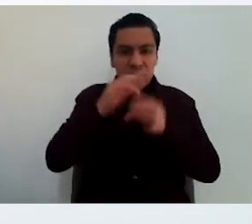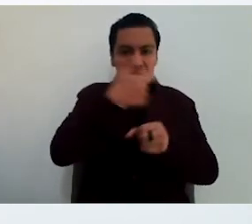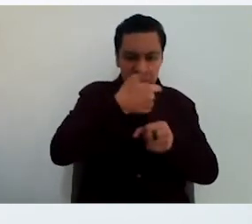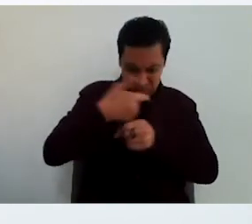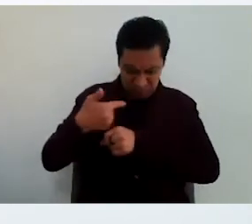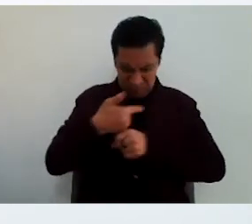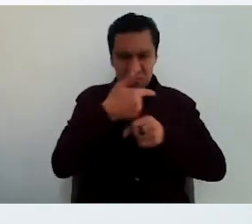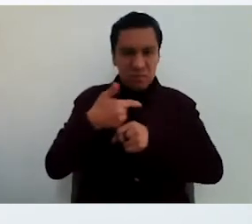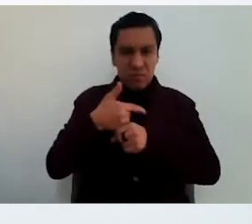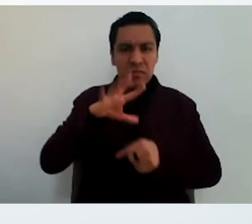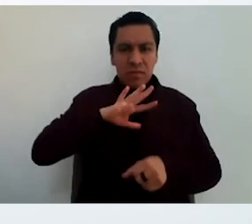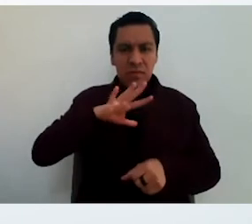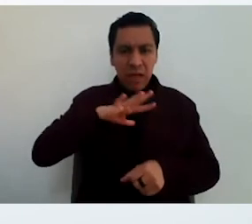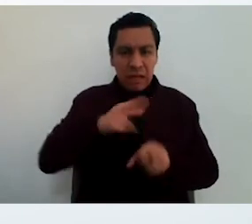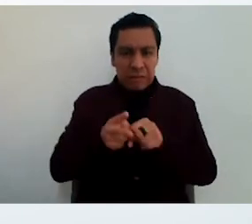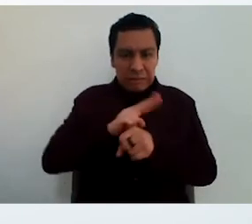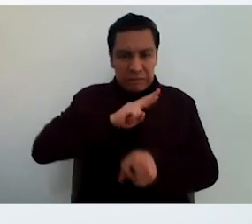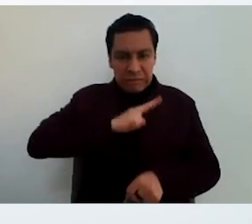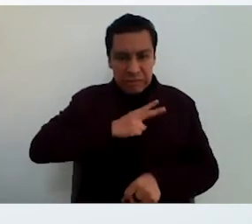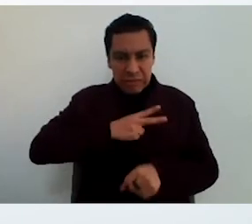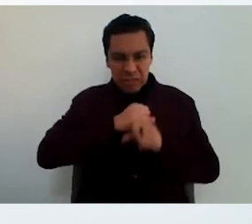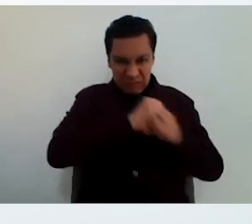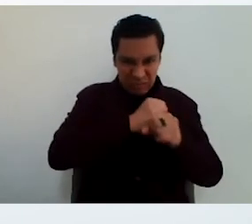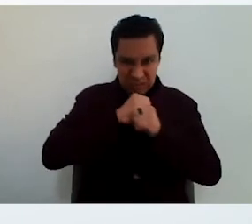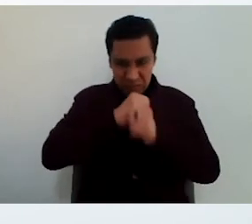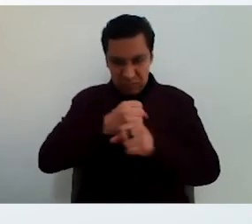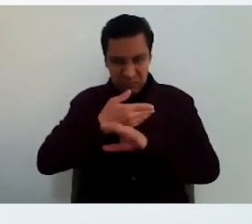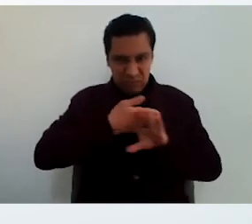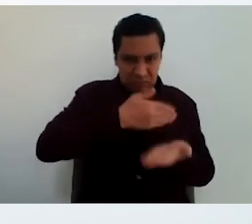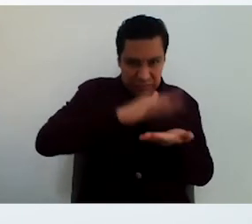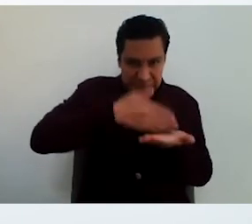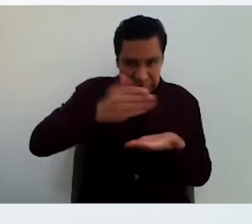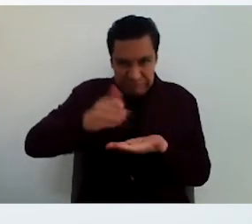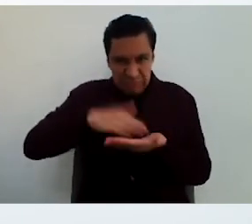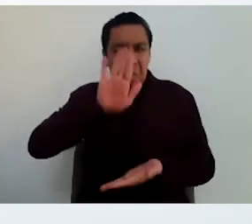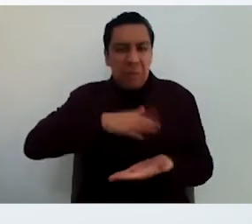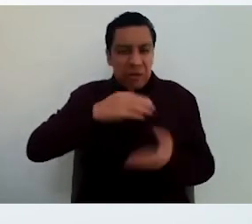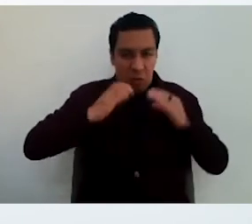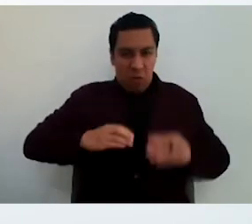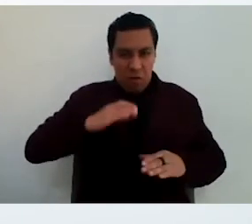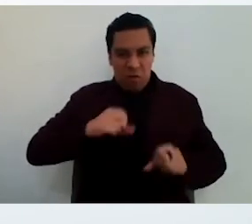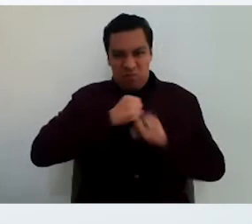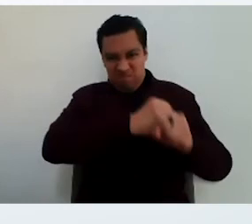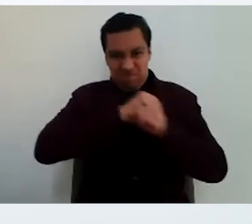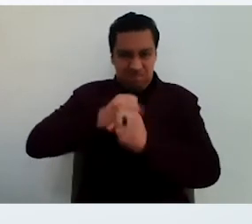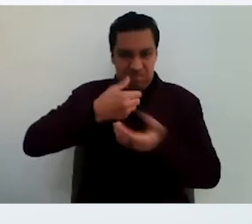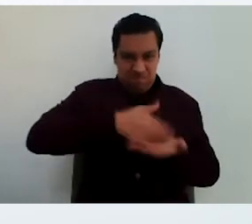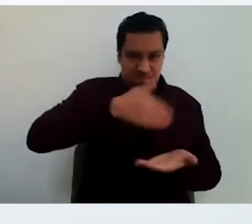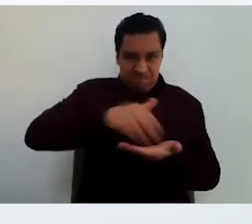que conduce a la producción de anticuerpos. Y eso nos conduce a un nuevo estado que llamamos